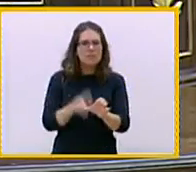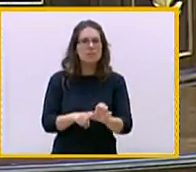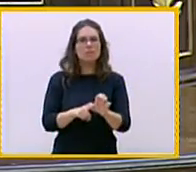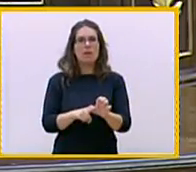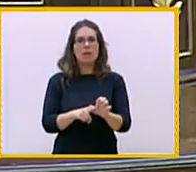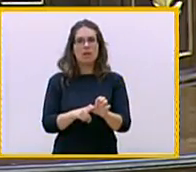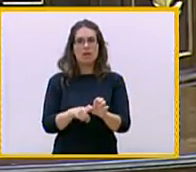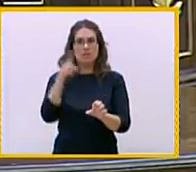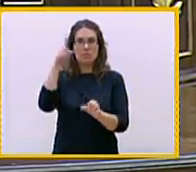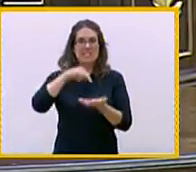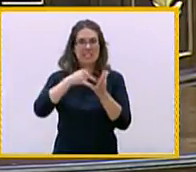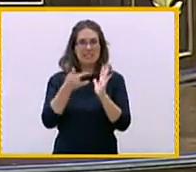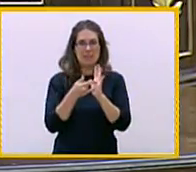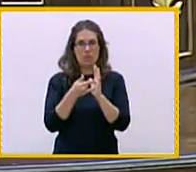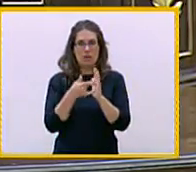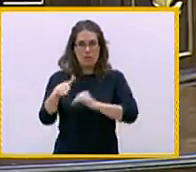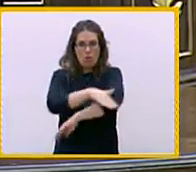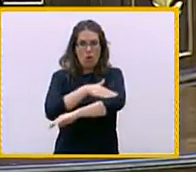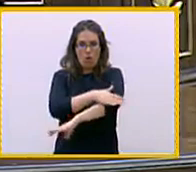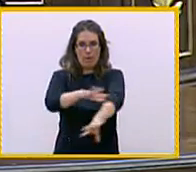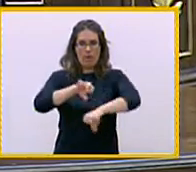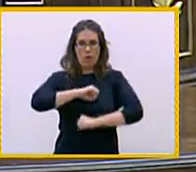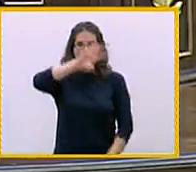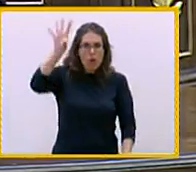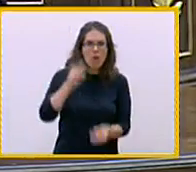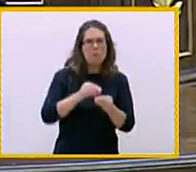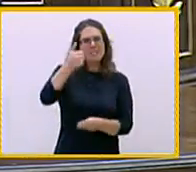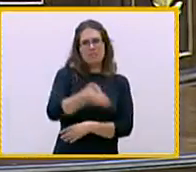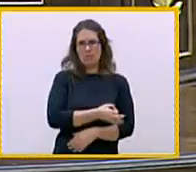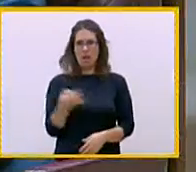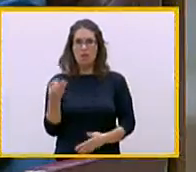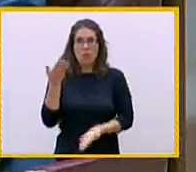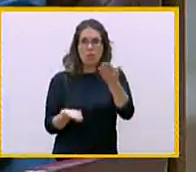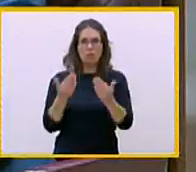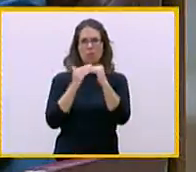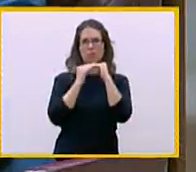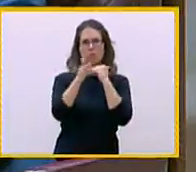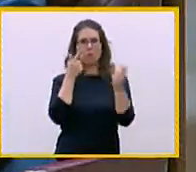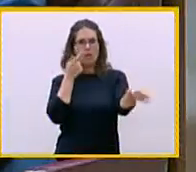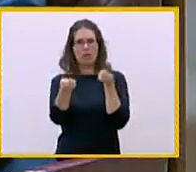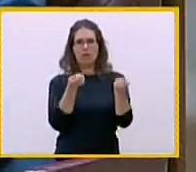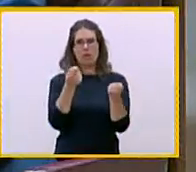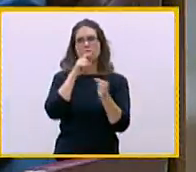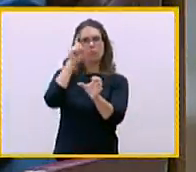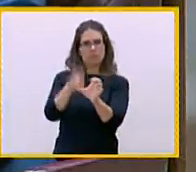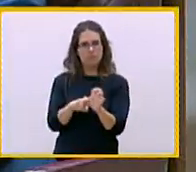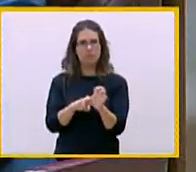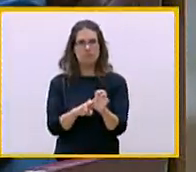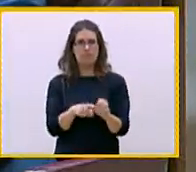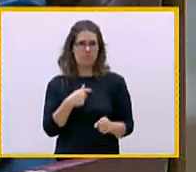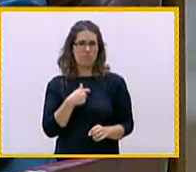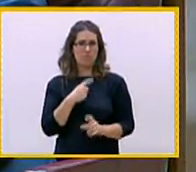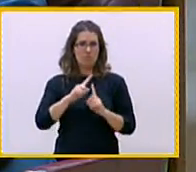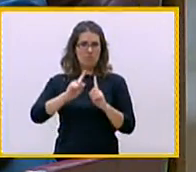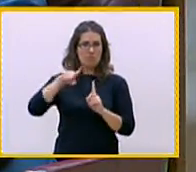de gobernabilidad global más eficaz, justo y sostenible, algo que volveremos a defender en la próxima